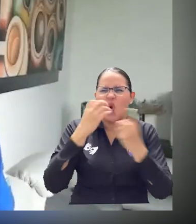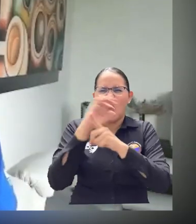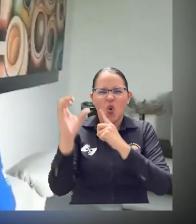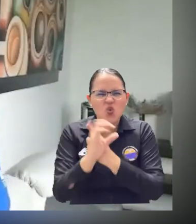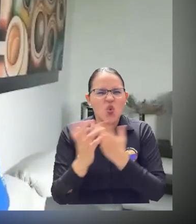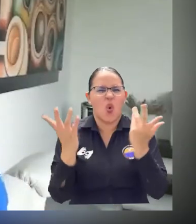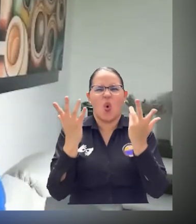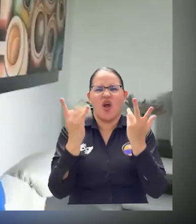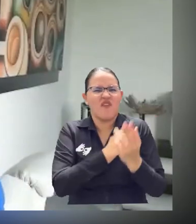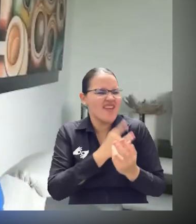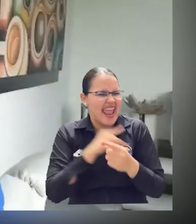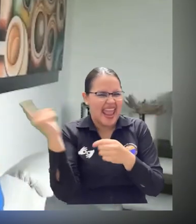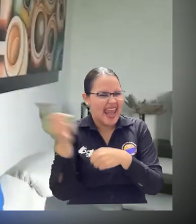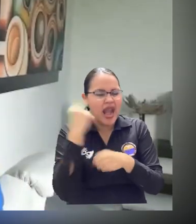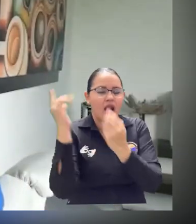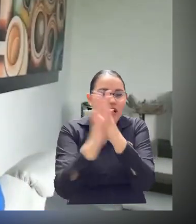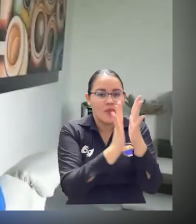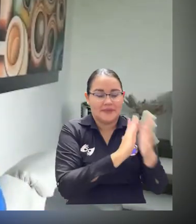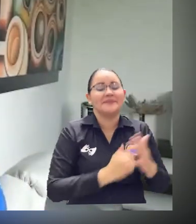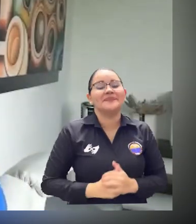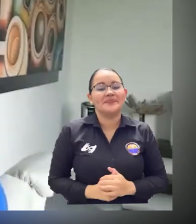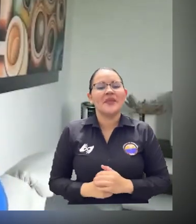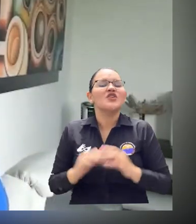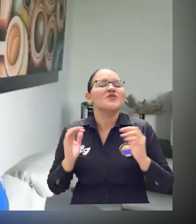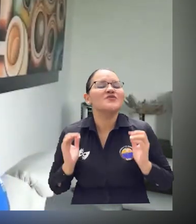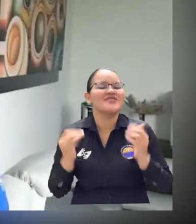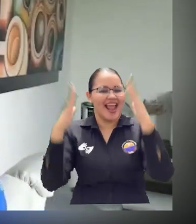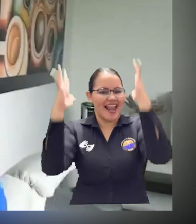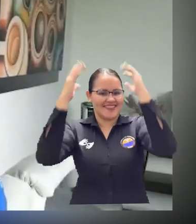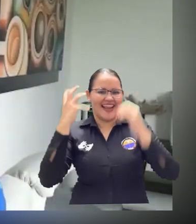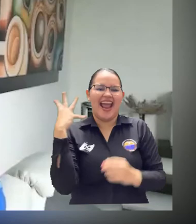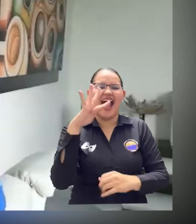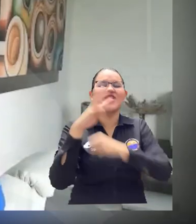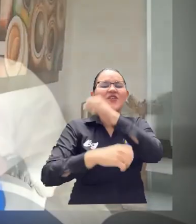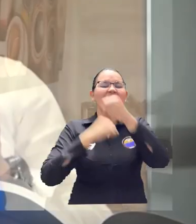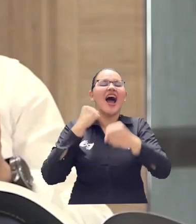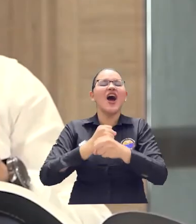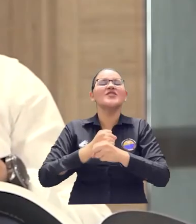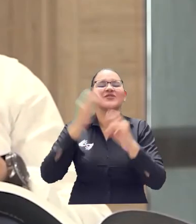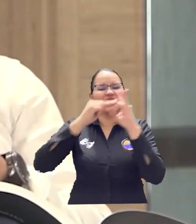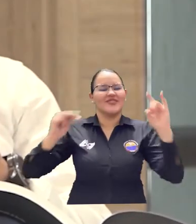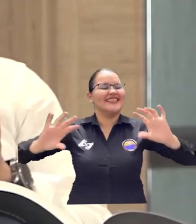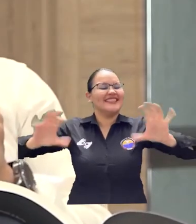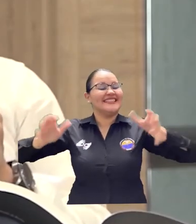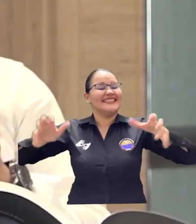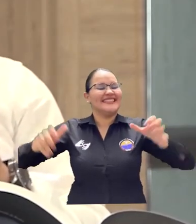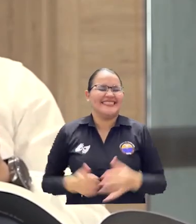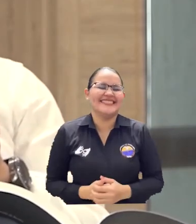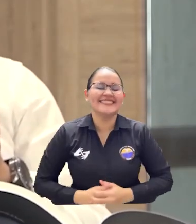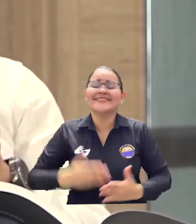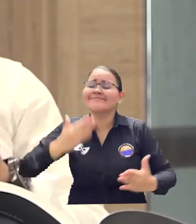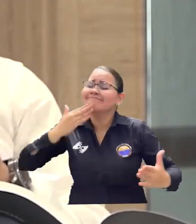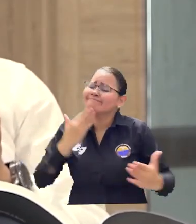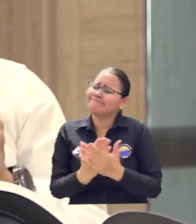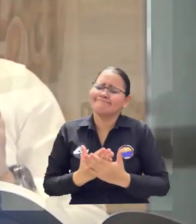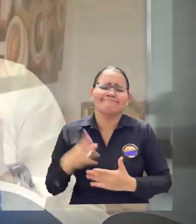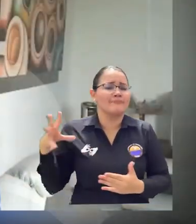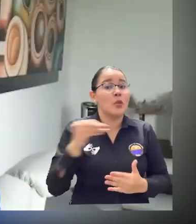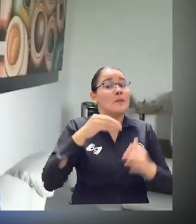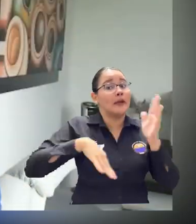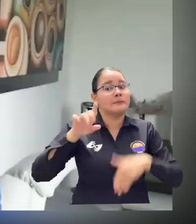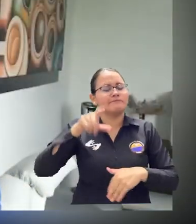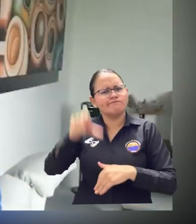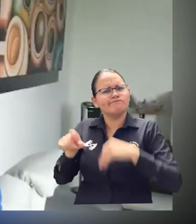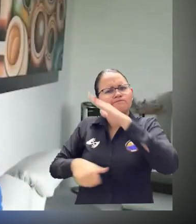estos 14 años de UDI Magdalena Radio al aire. Agradecer a Pablo Vera Salazar, rector de la